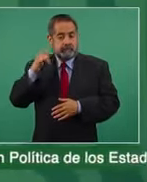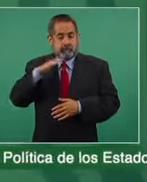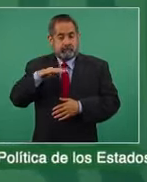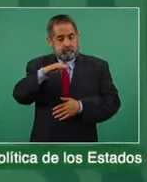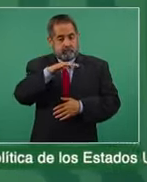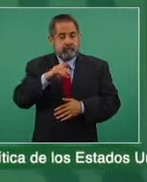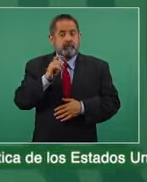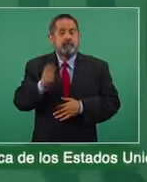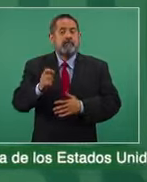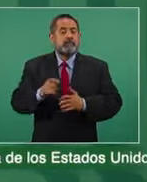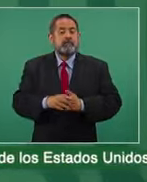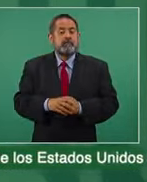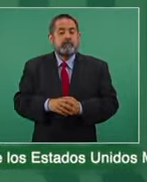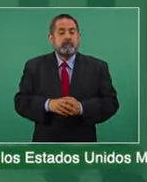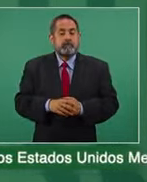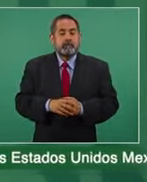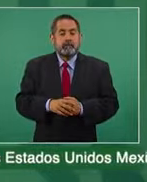hasta